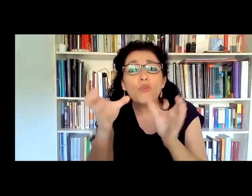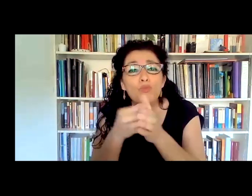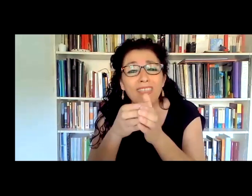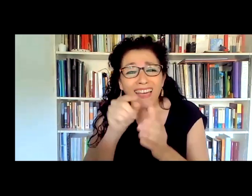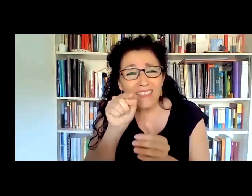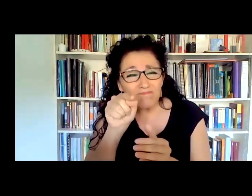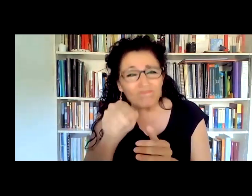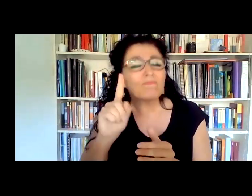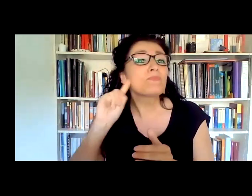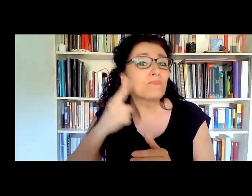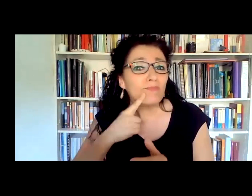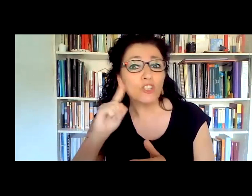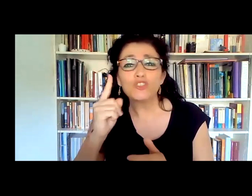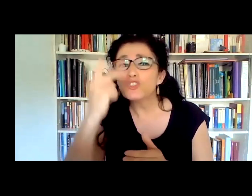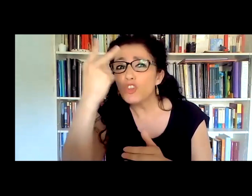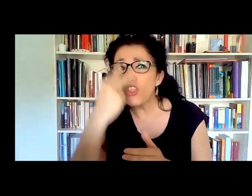expertas.